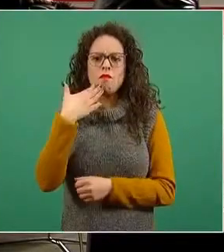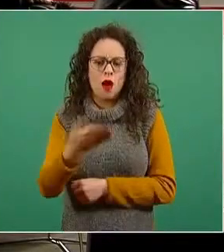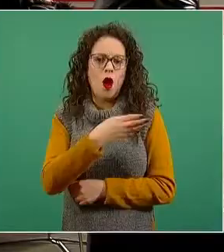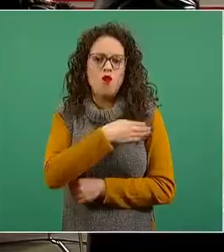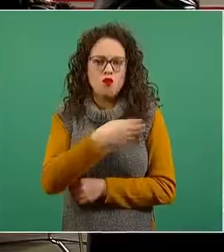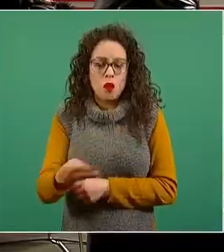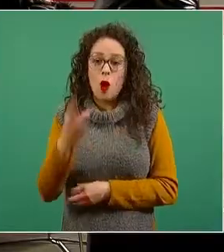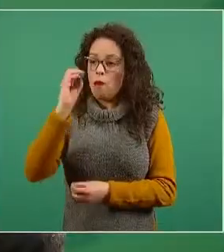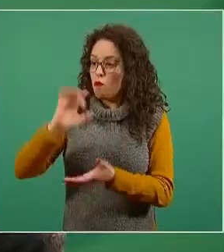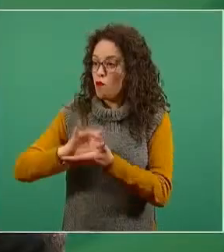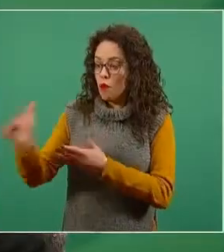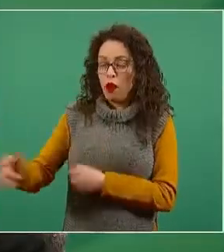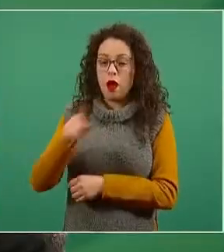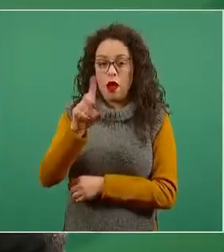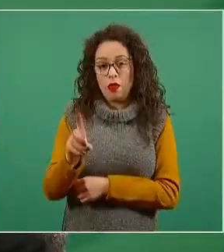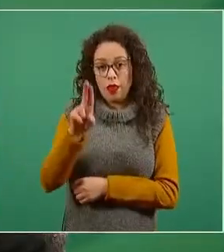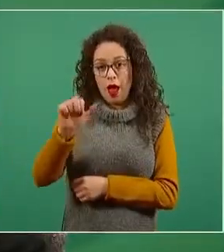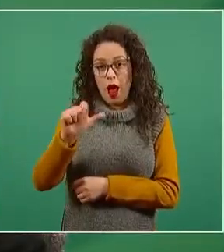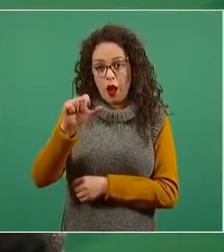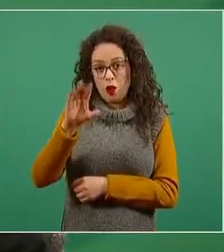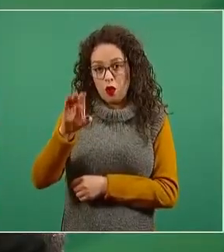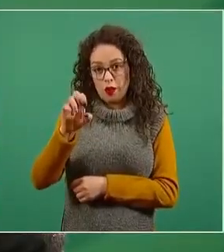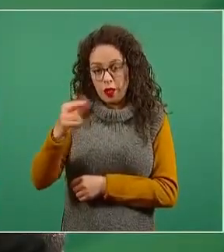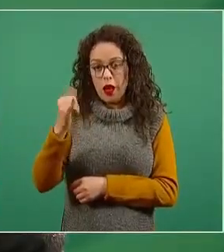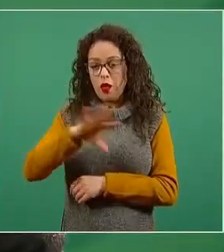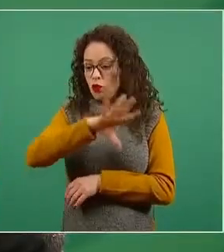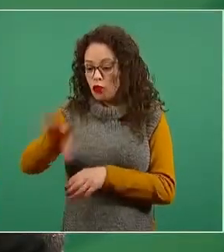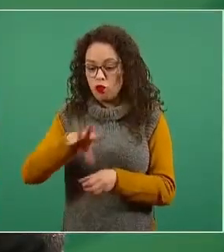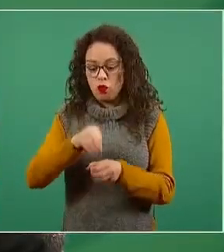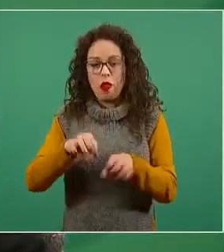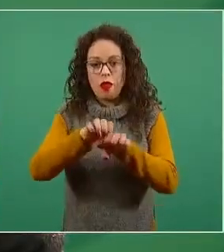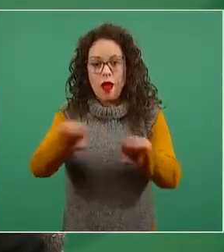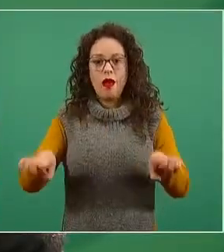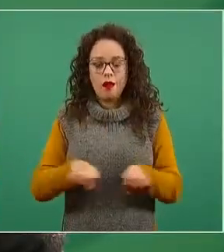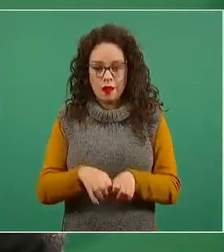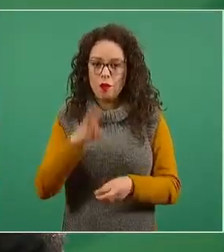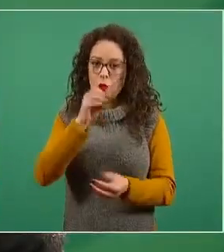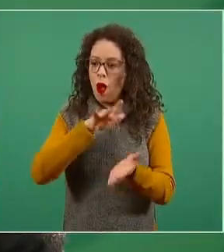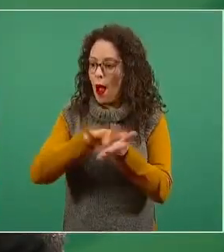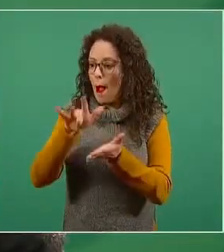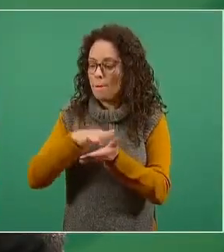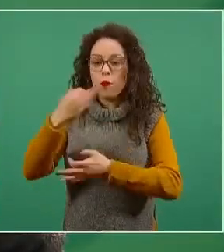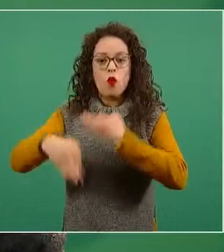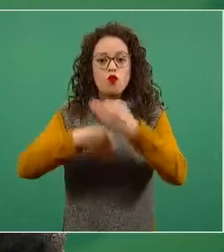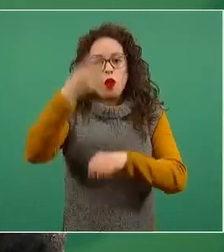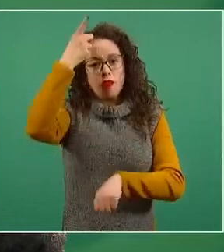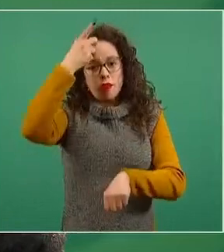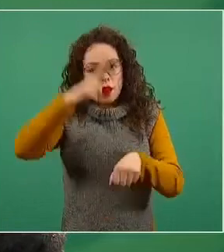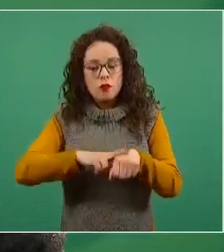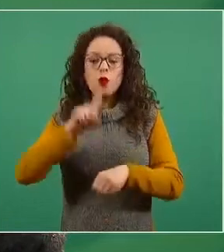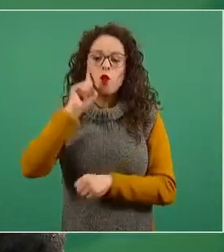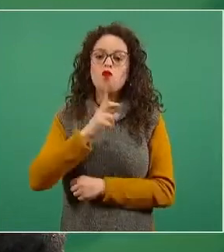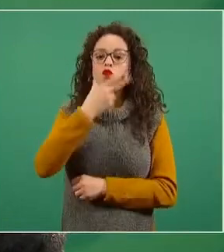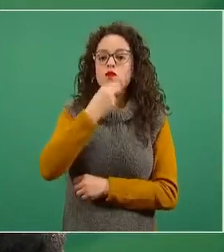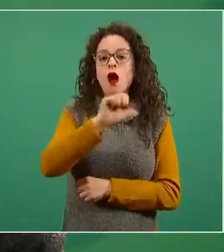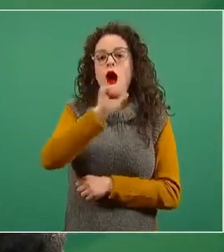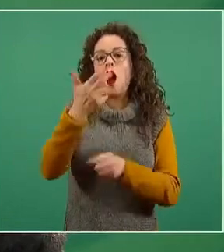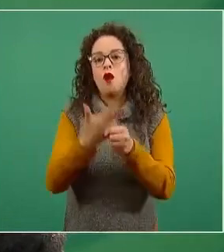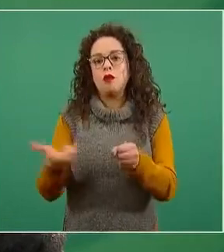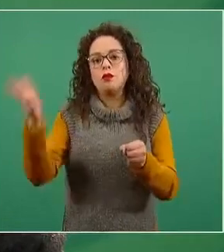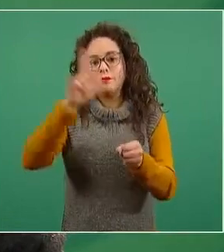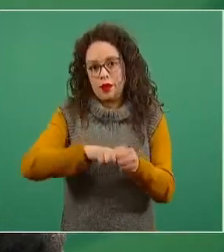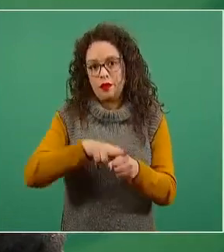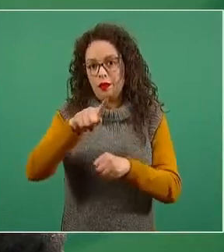del doctor Alcocer y de todo el equipo del sector salud el apoyo de todos los directores y directoras de los hospitales